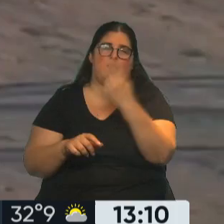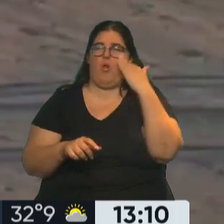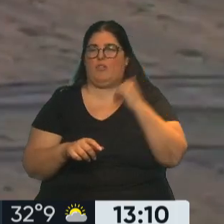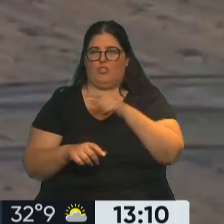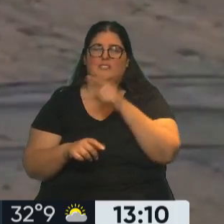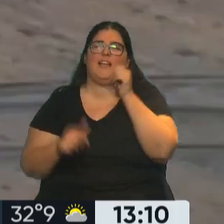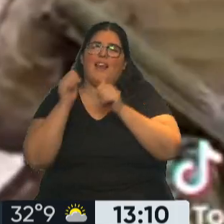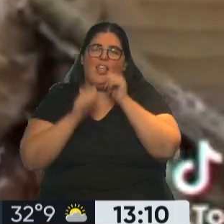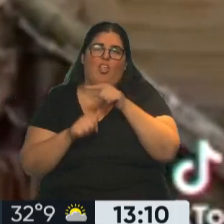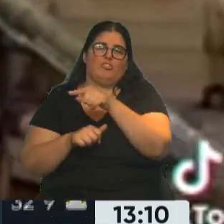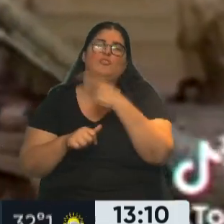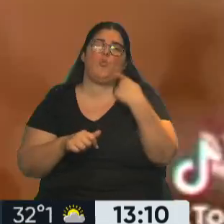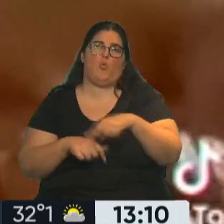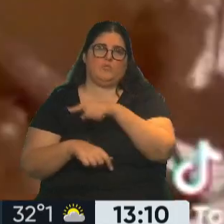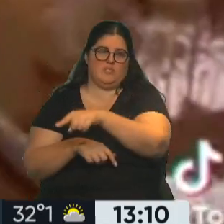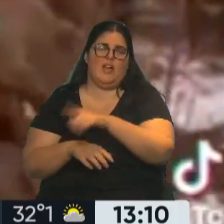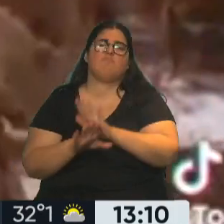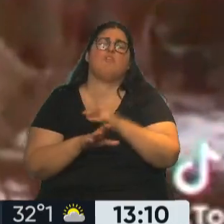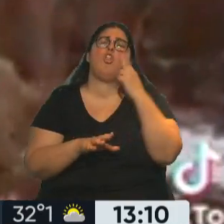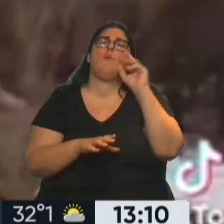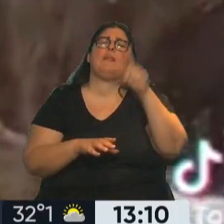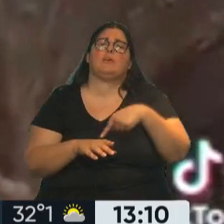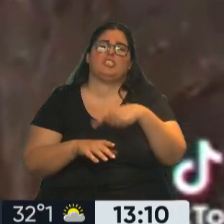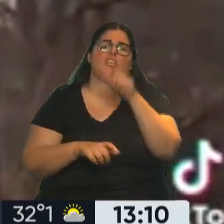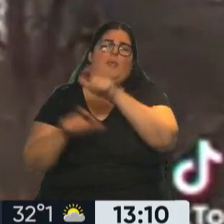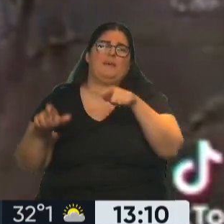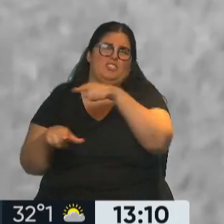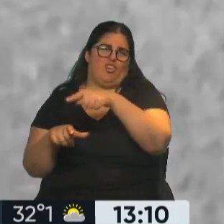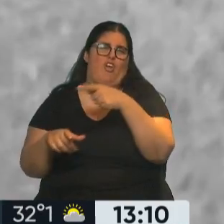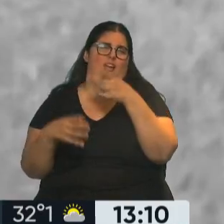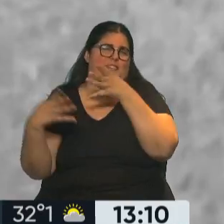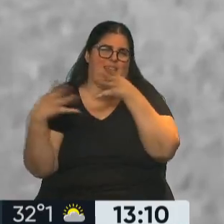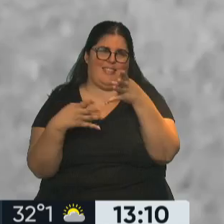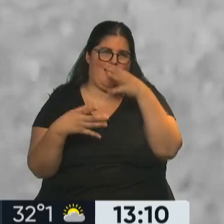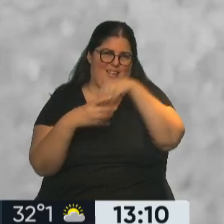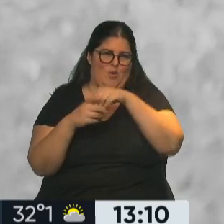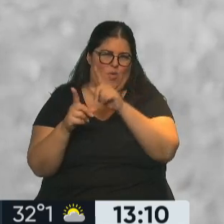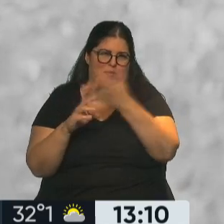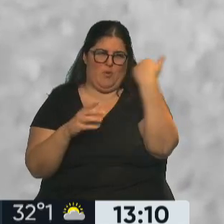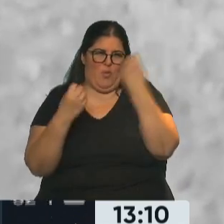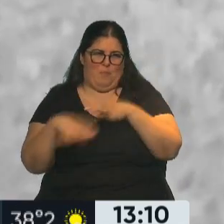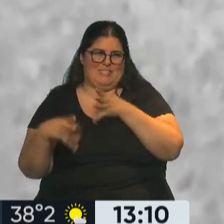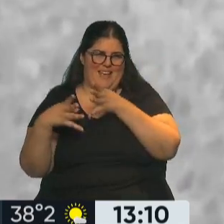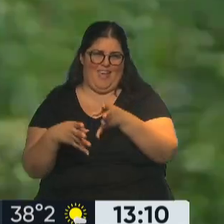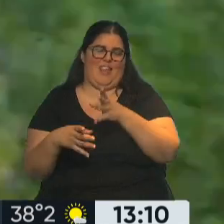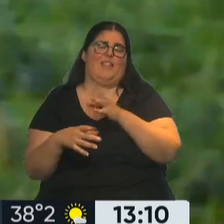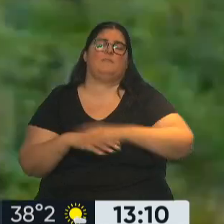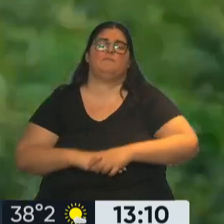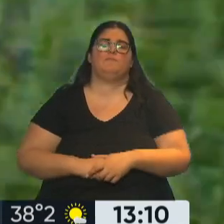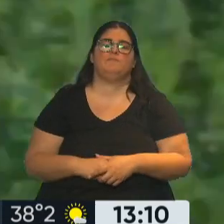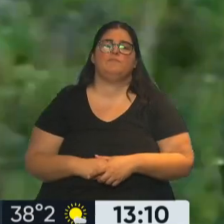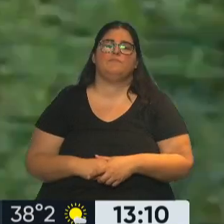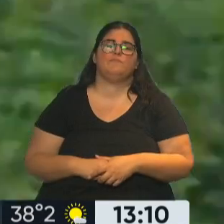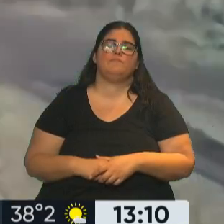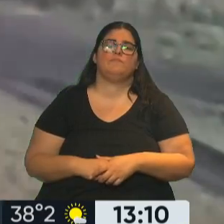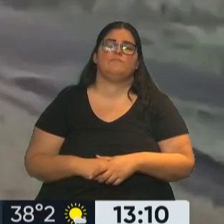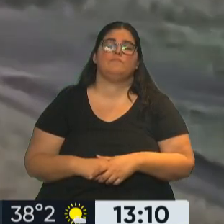y heridos lo que comporta casi el 90 del personal comprometido en la invasión al inicio del conflicto por otro